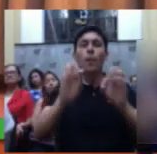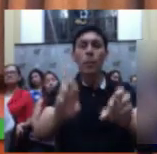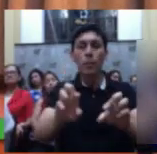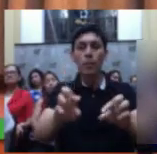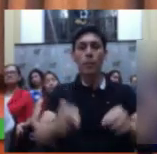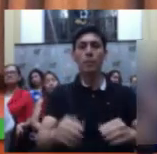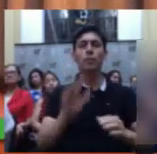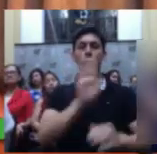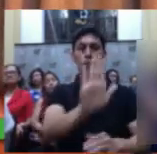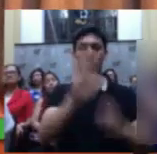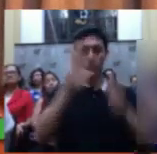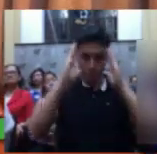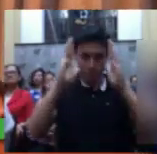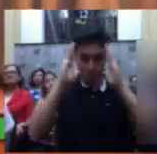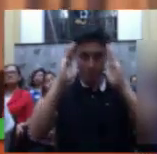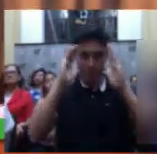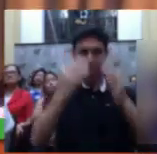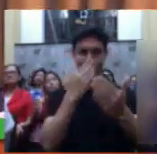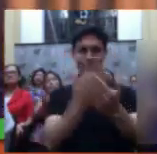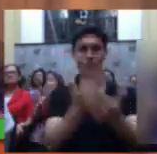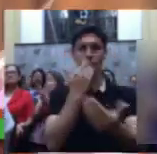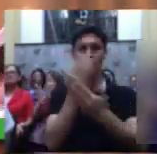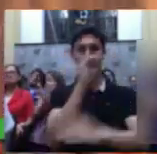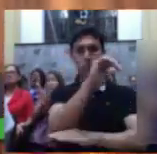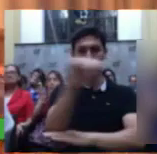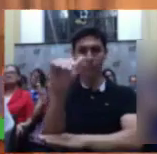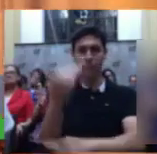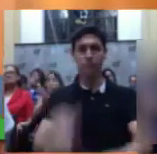ustedes por su atención. Buenas noches.